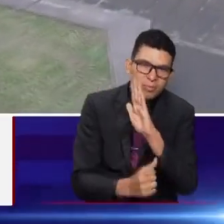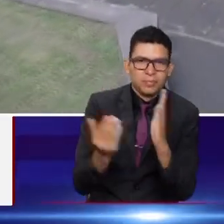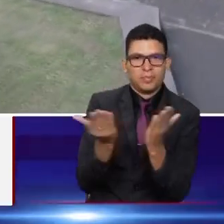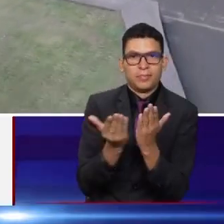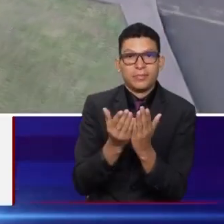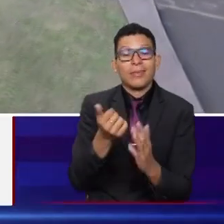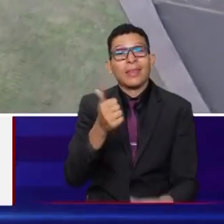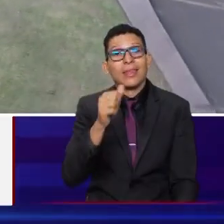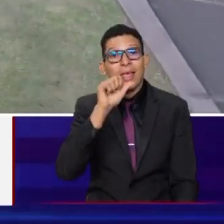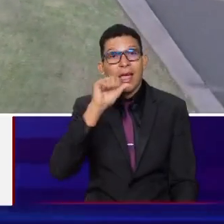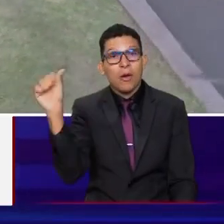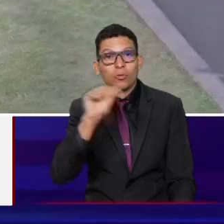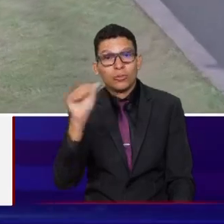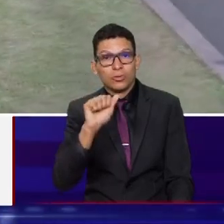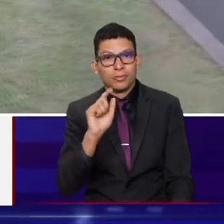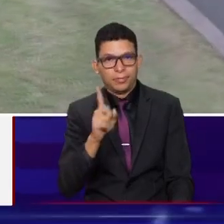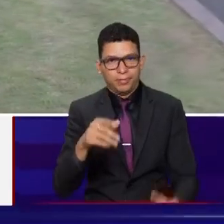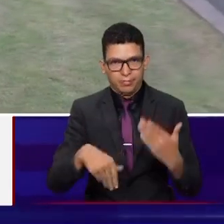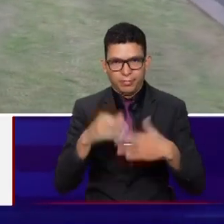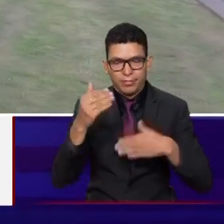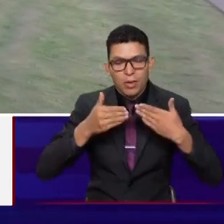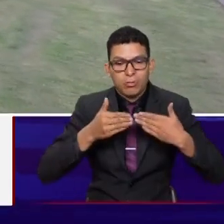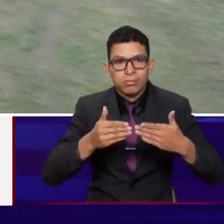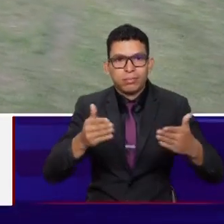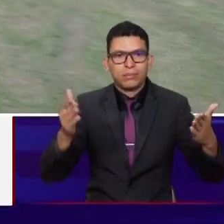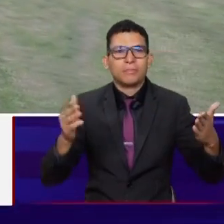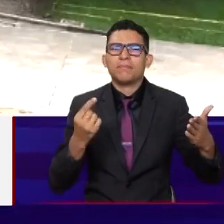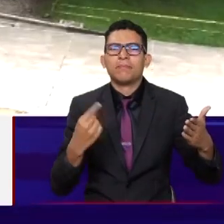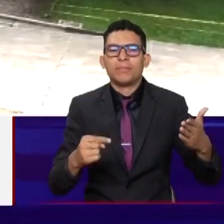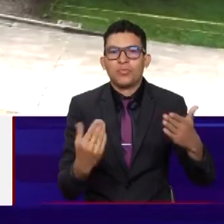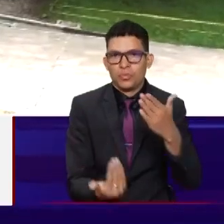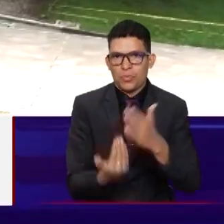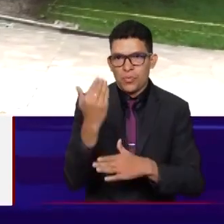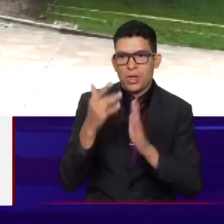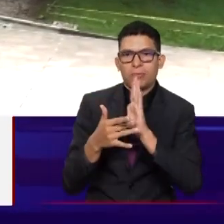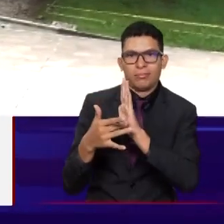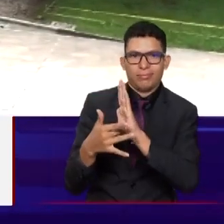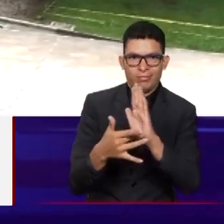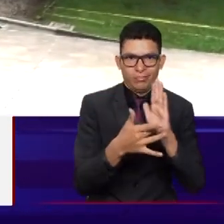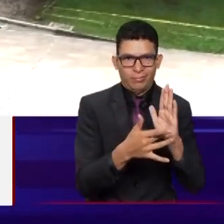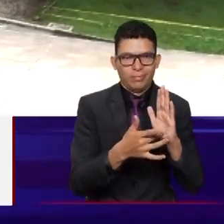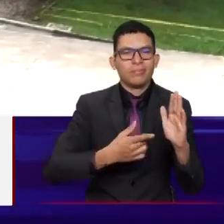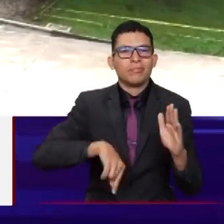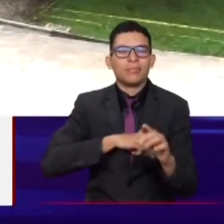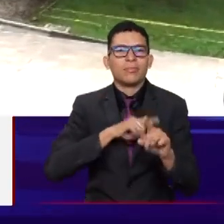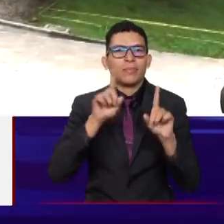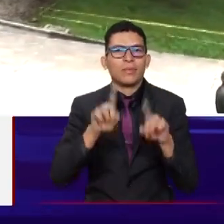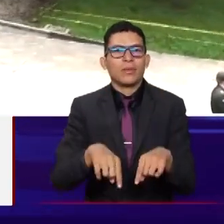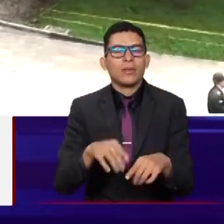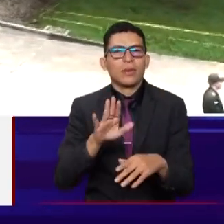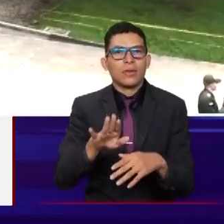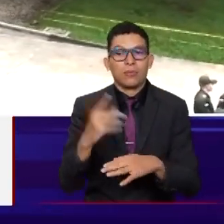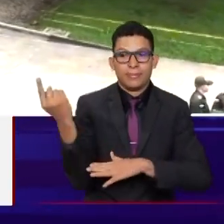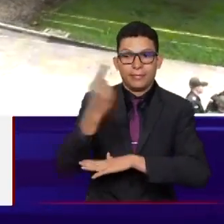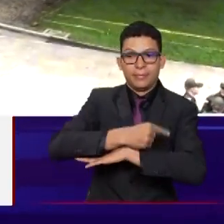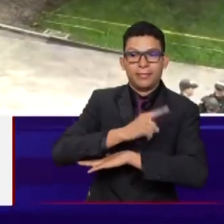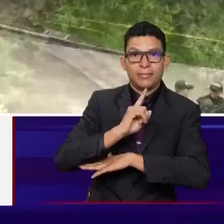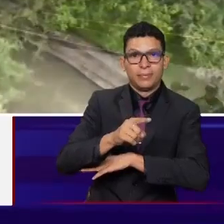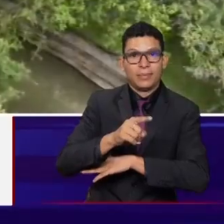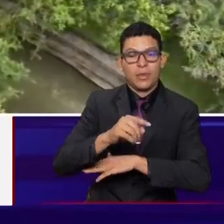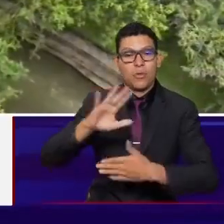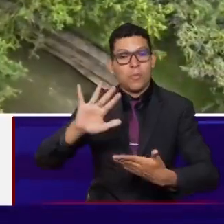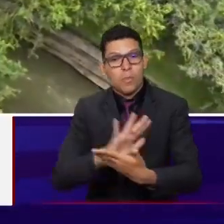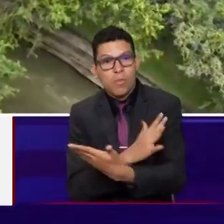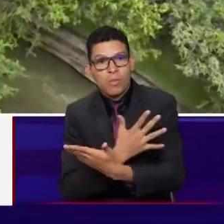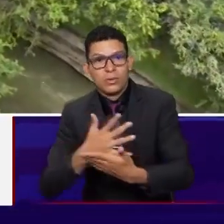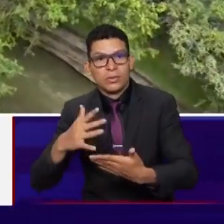10 de agosto tenemos la apertura de una nueva exposición y tenemos también toda una jornada de